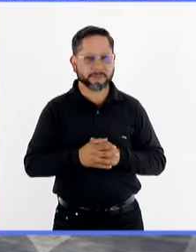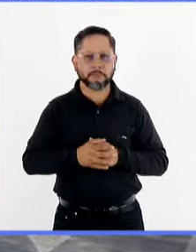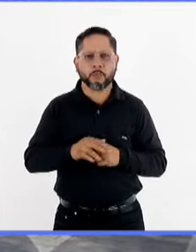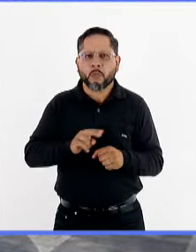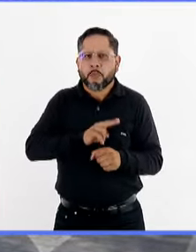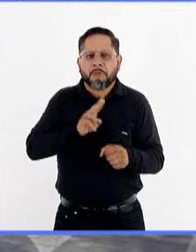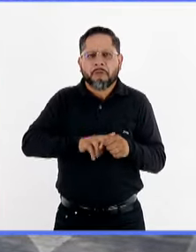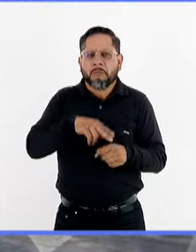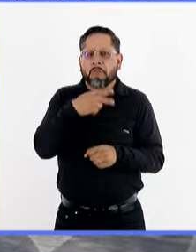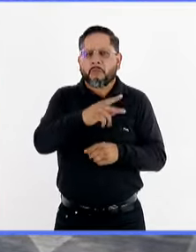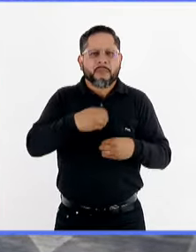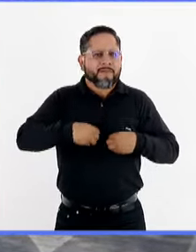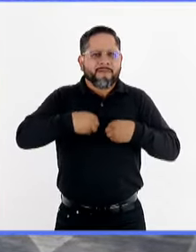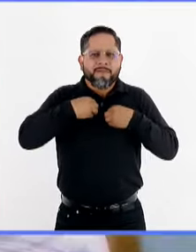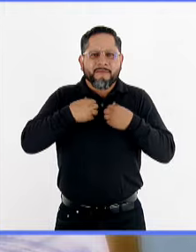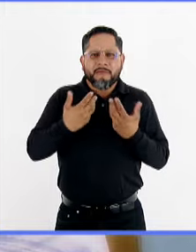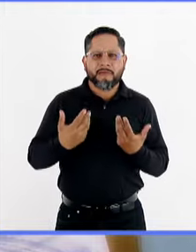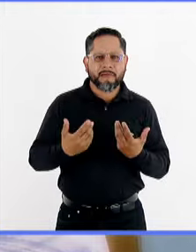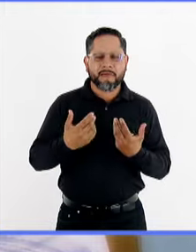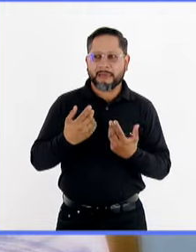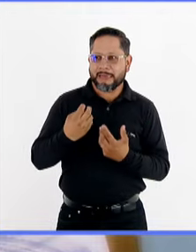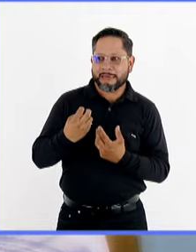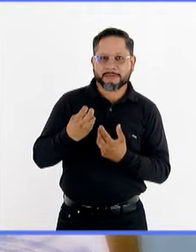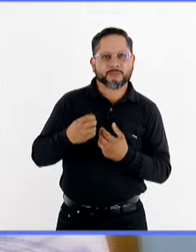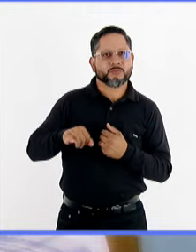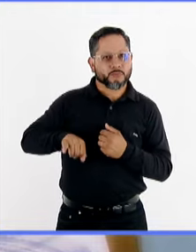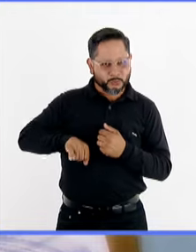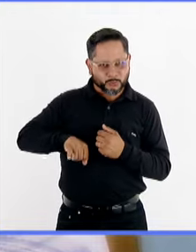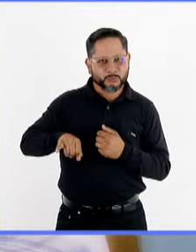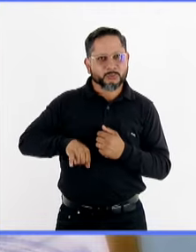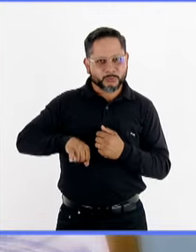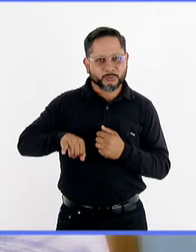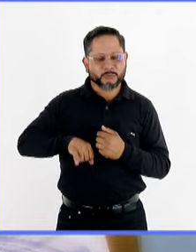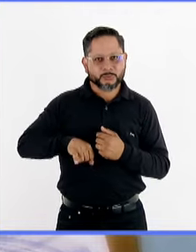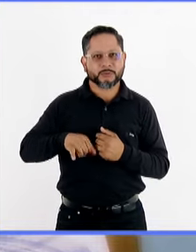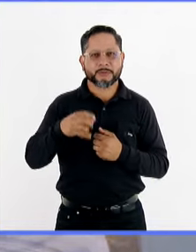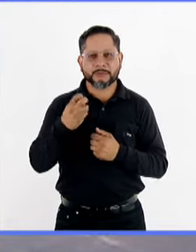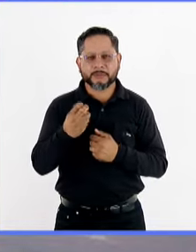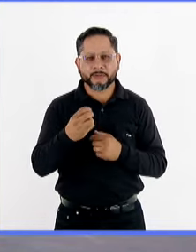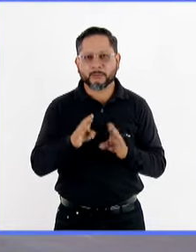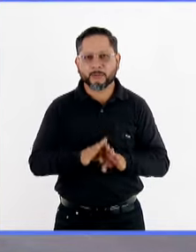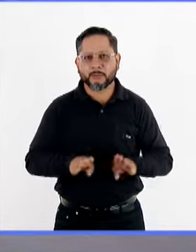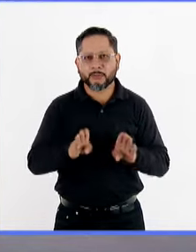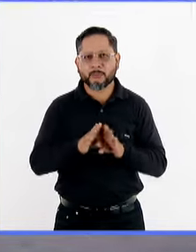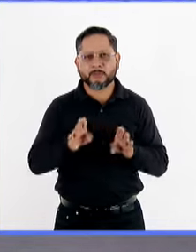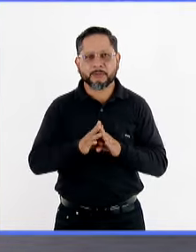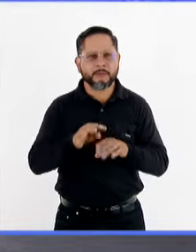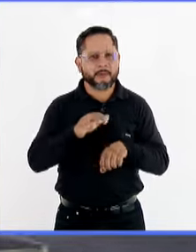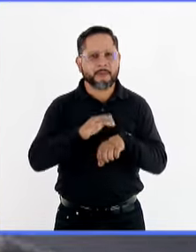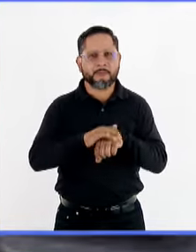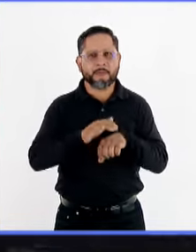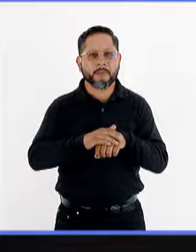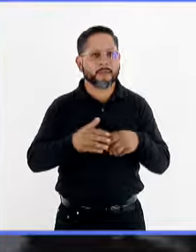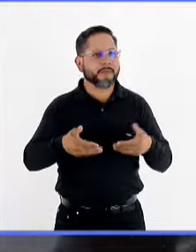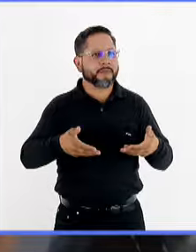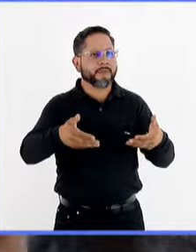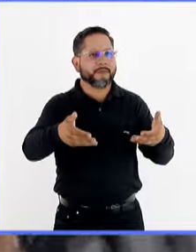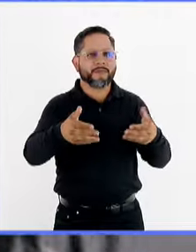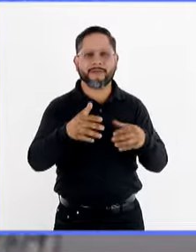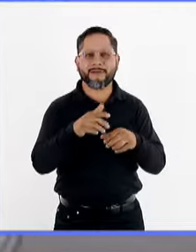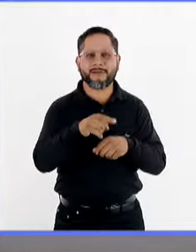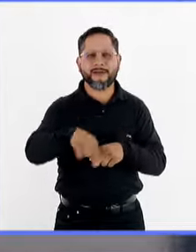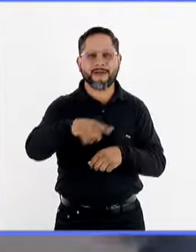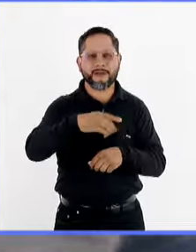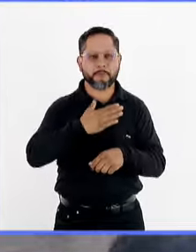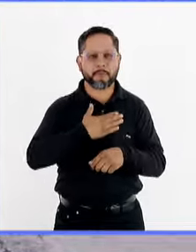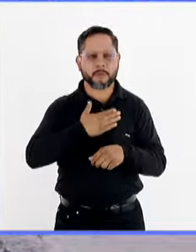los demás. Pues alguna vez tuve como este proyecto de escribir sobre los sonidos de la calle, ¿no? Desde que yo, desde